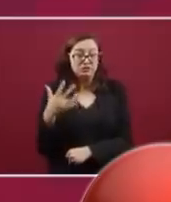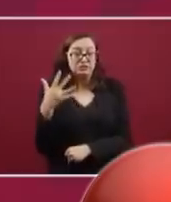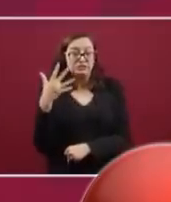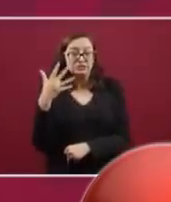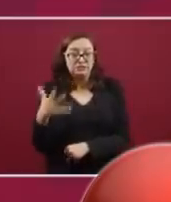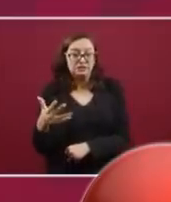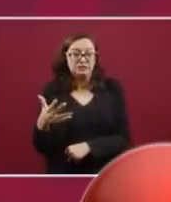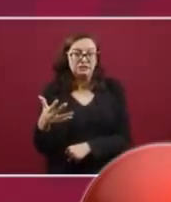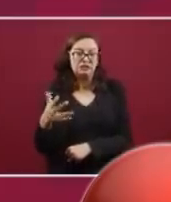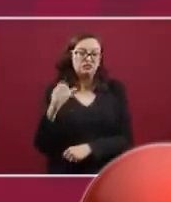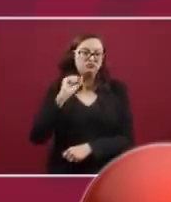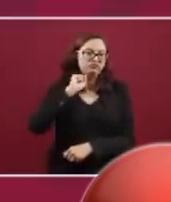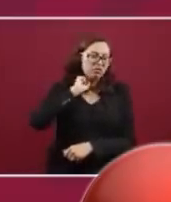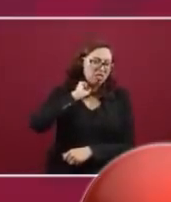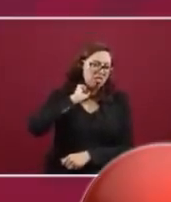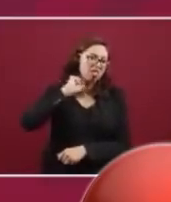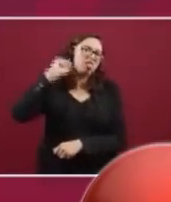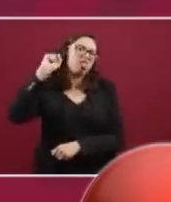condenados a la horca.